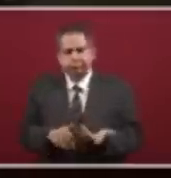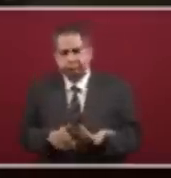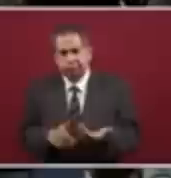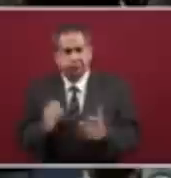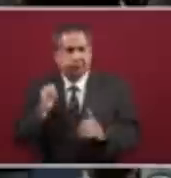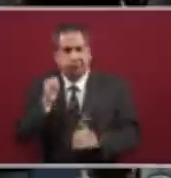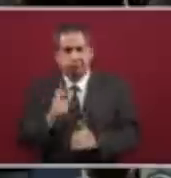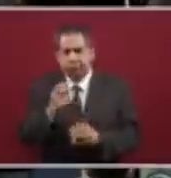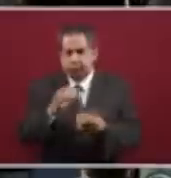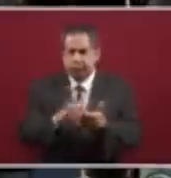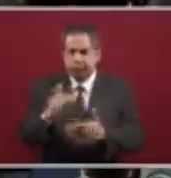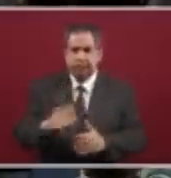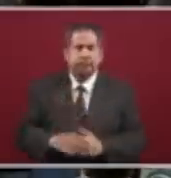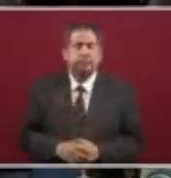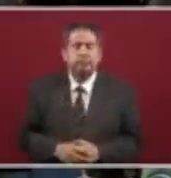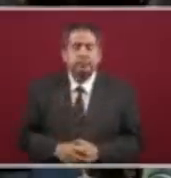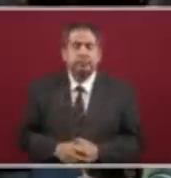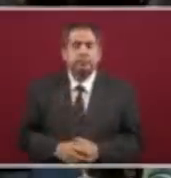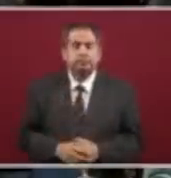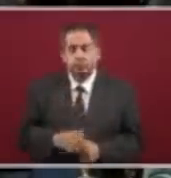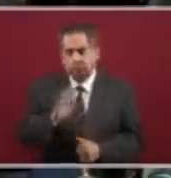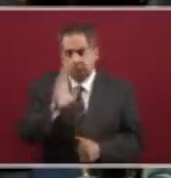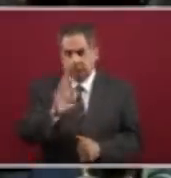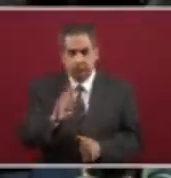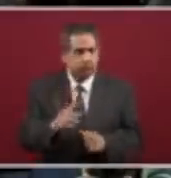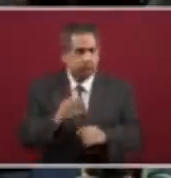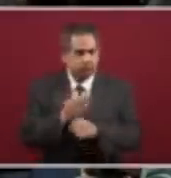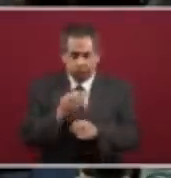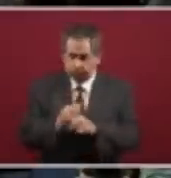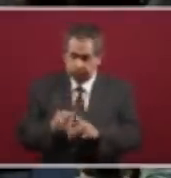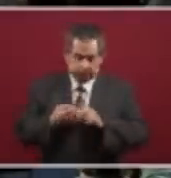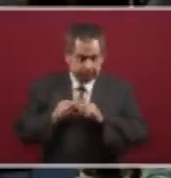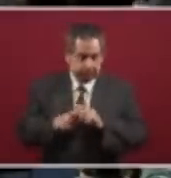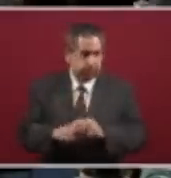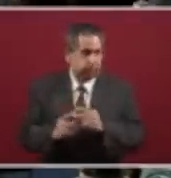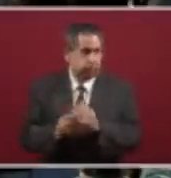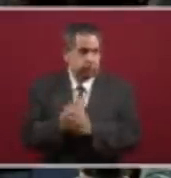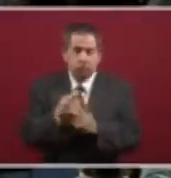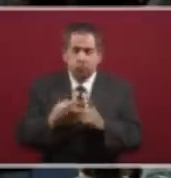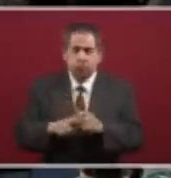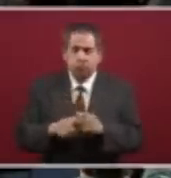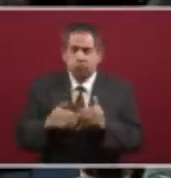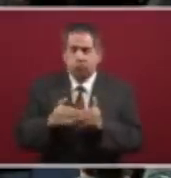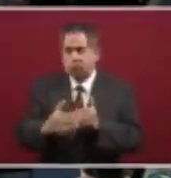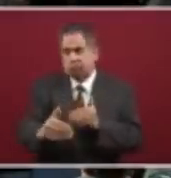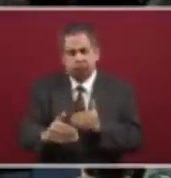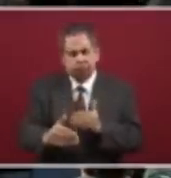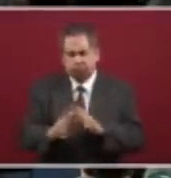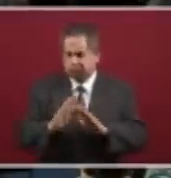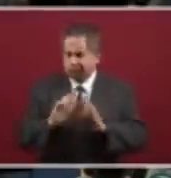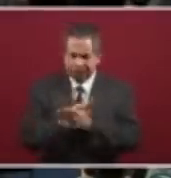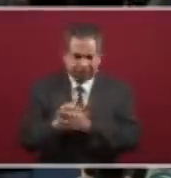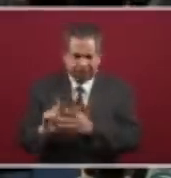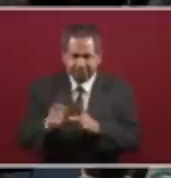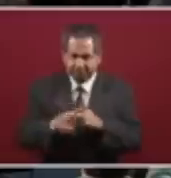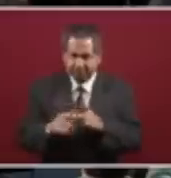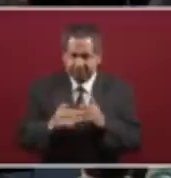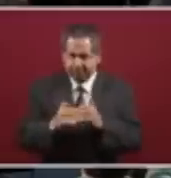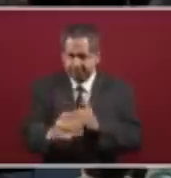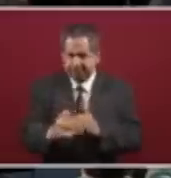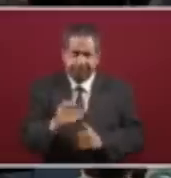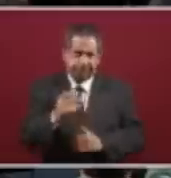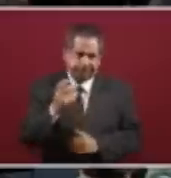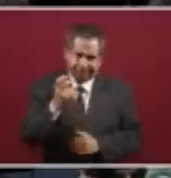y lo importante es que se dice una etapa nueva en todo sentido es muy